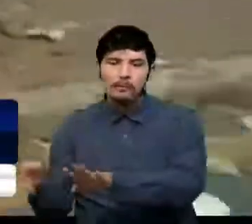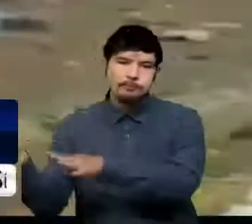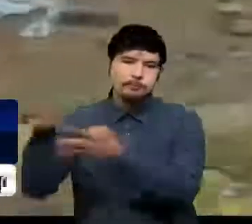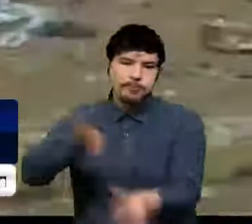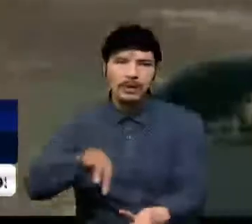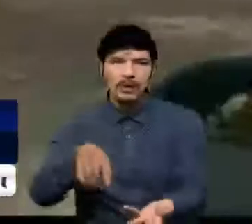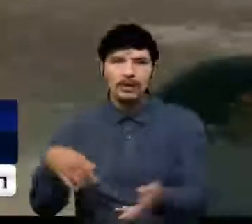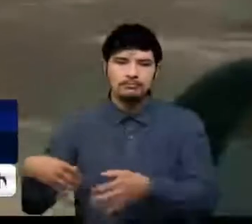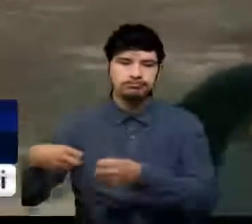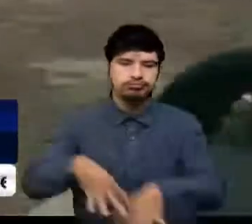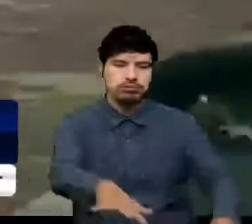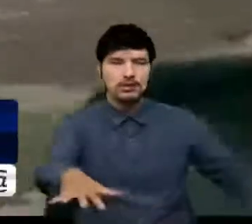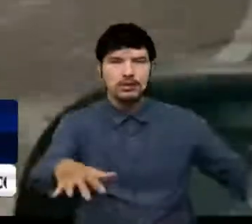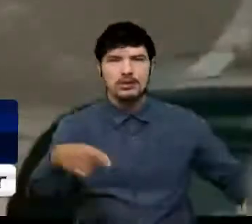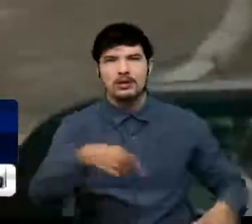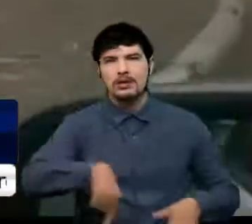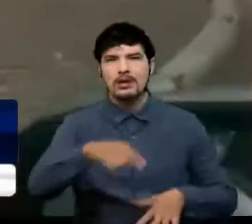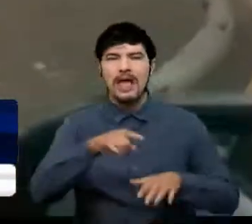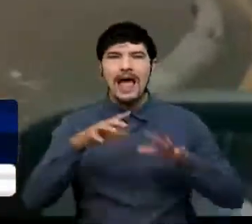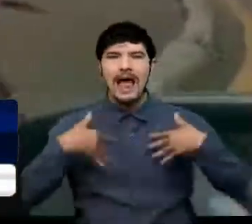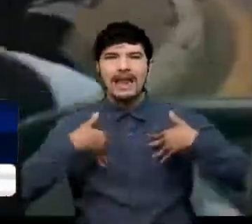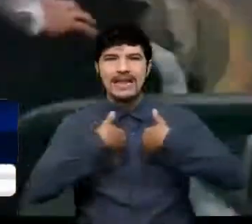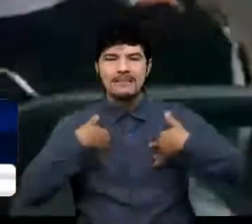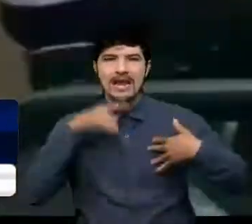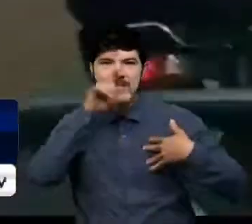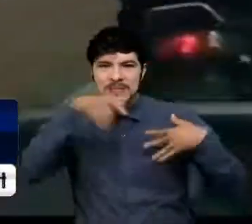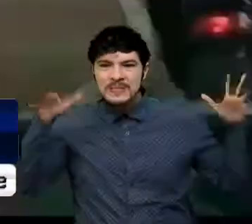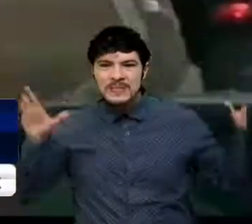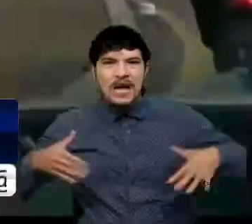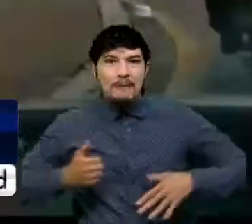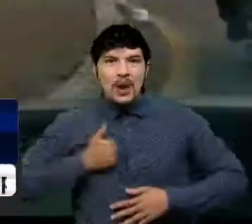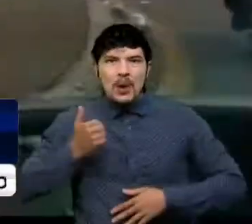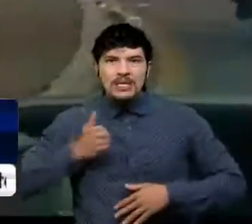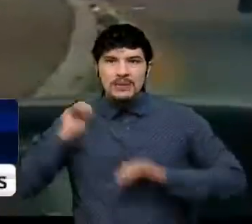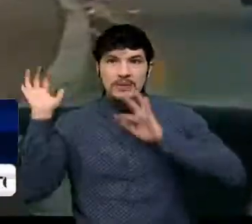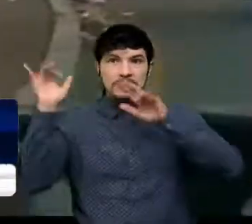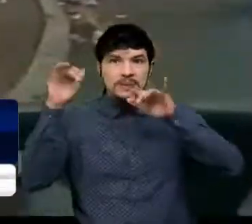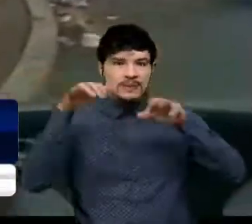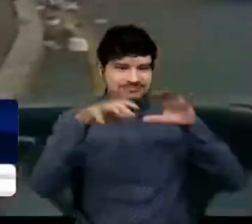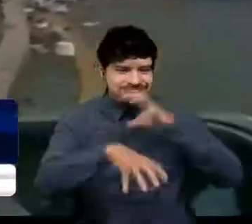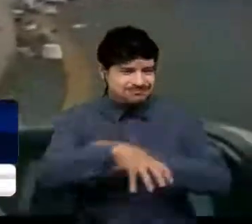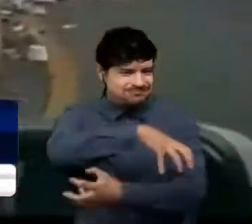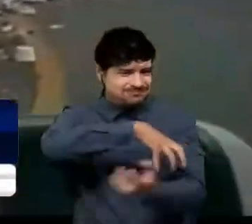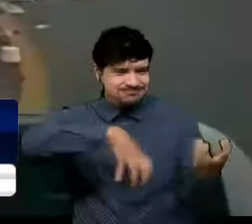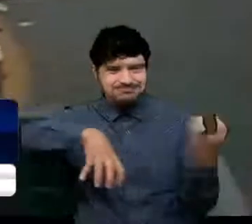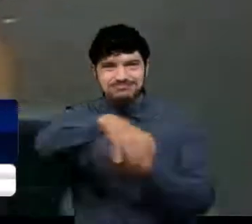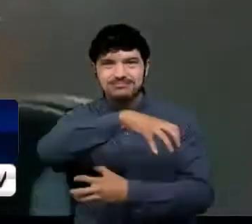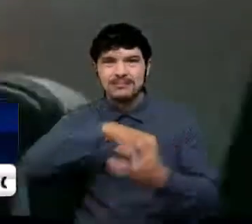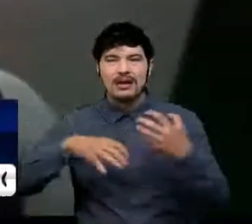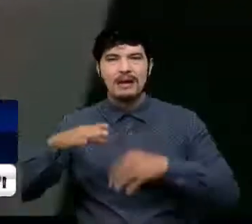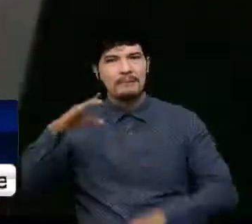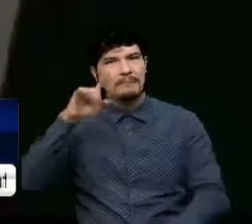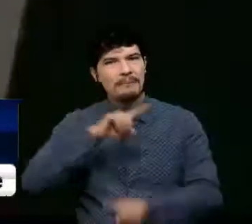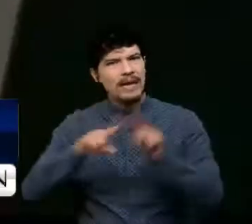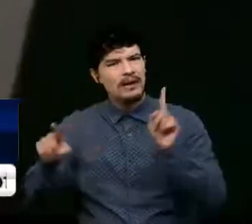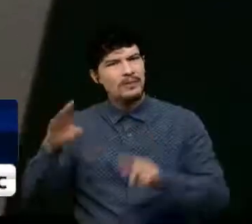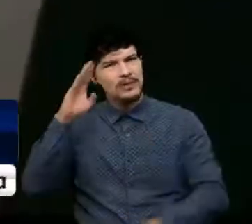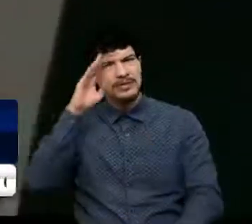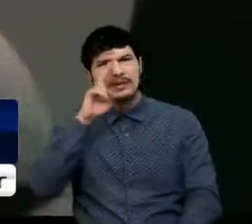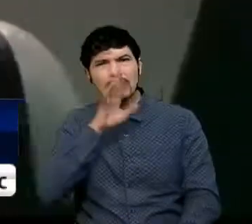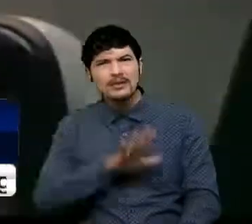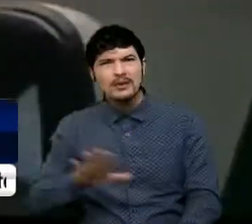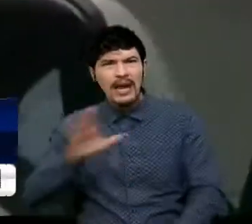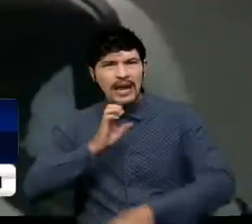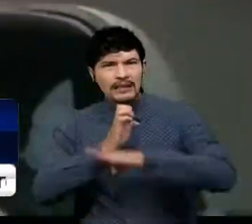fue utilizada, fue tumbada y los animales aprovechan esa situación para armar tremendo desorden sin que las autoridades aparezcan y las